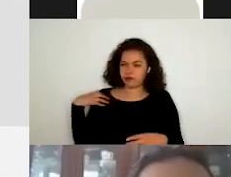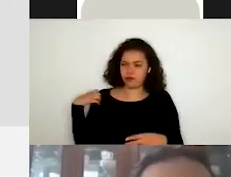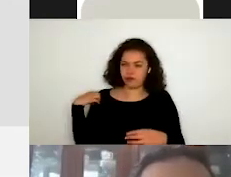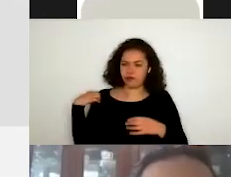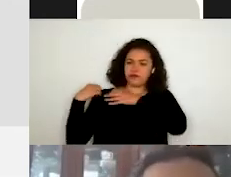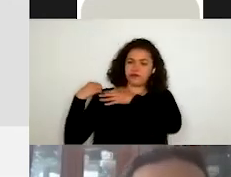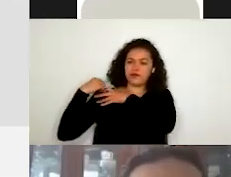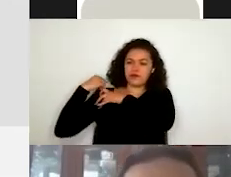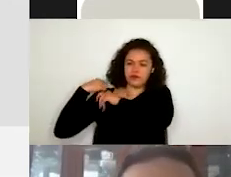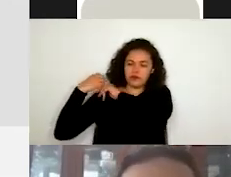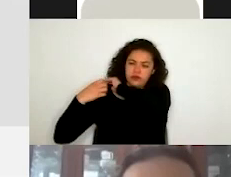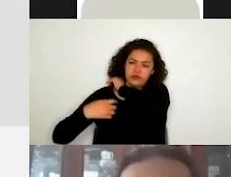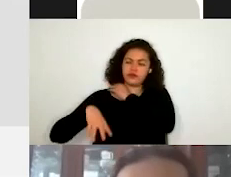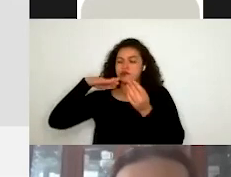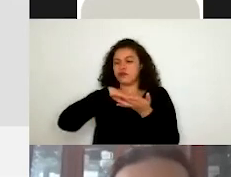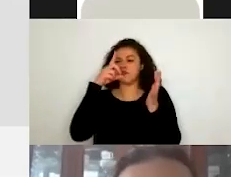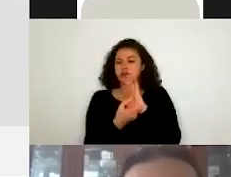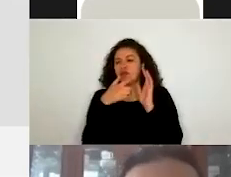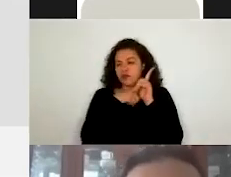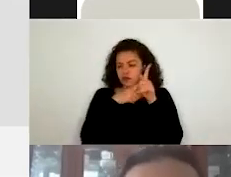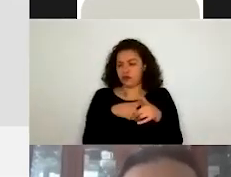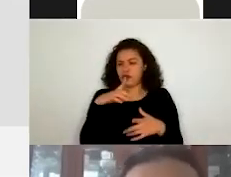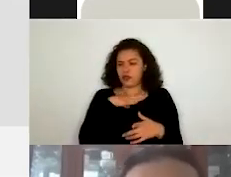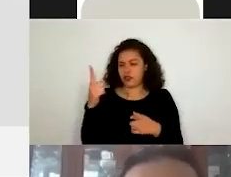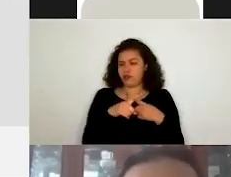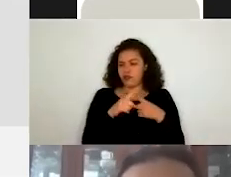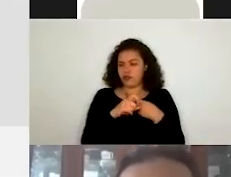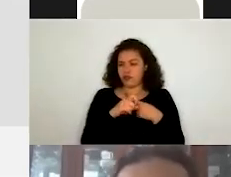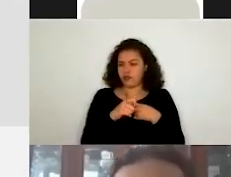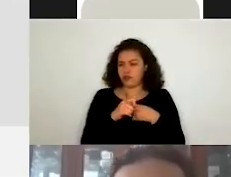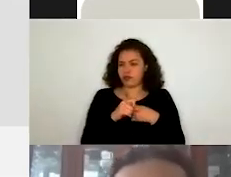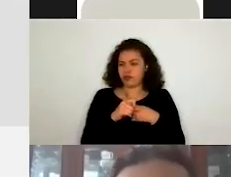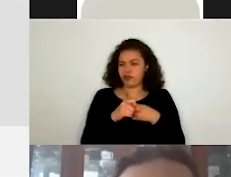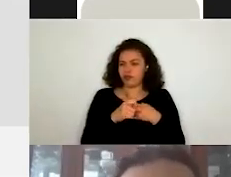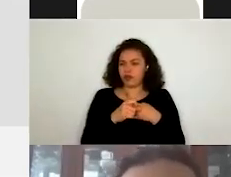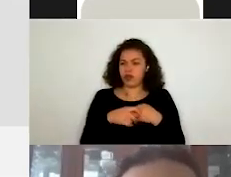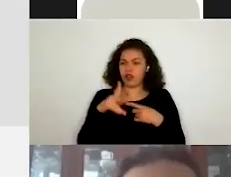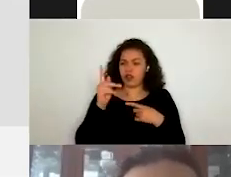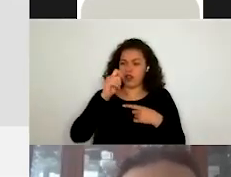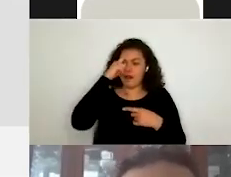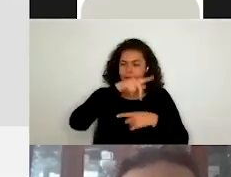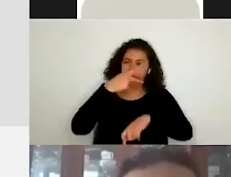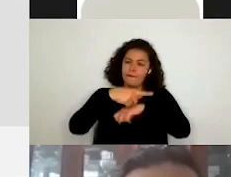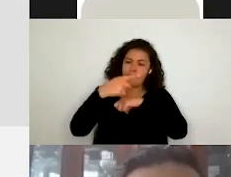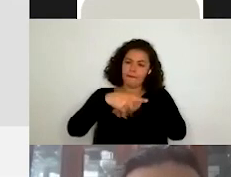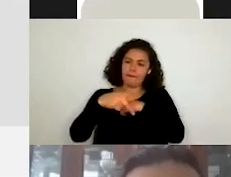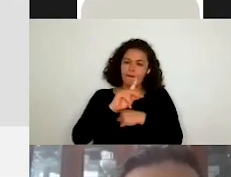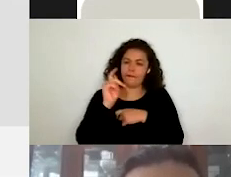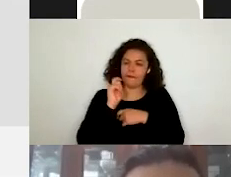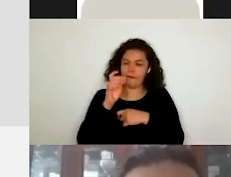El desarrollo de la metodología de Mosler es la siguiente. Fase 1 va a ser la definición del riesgo.